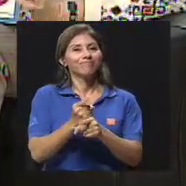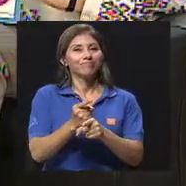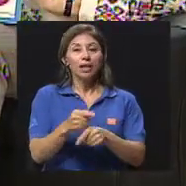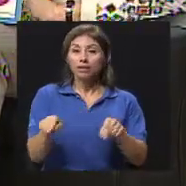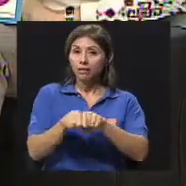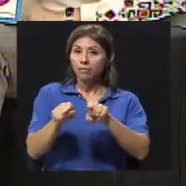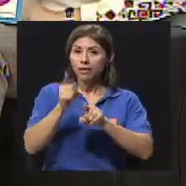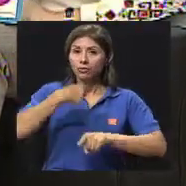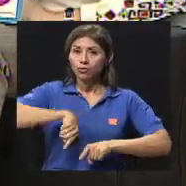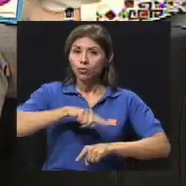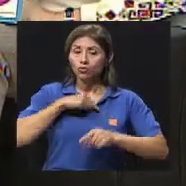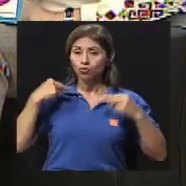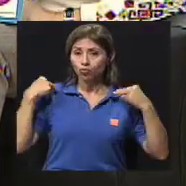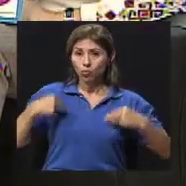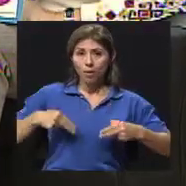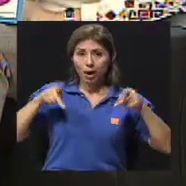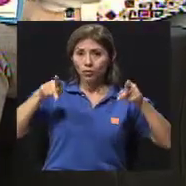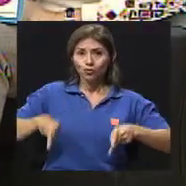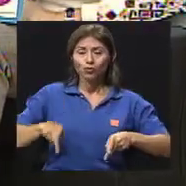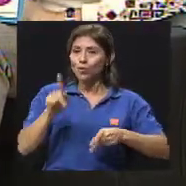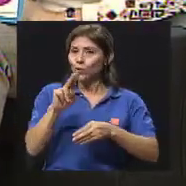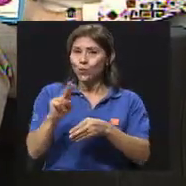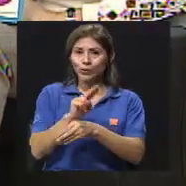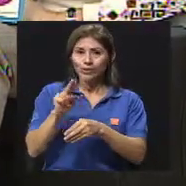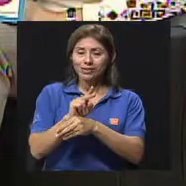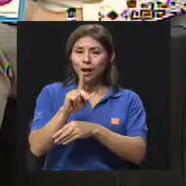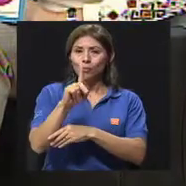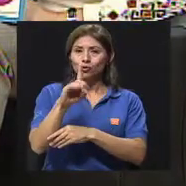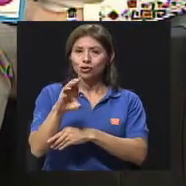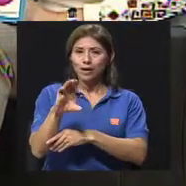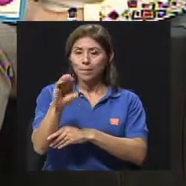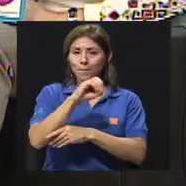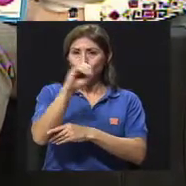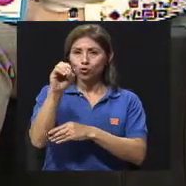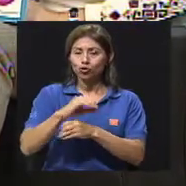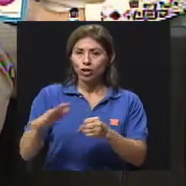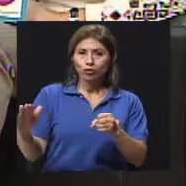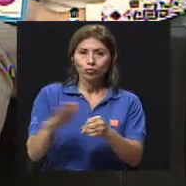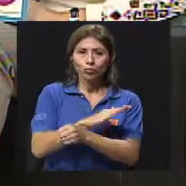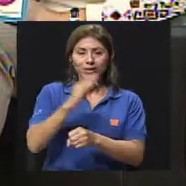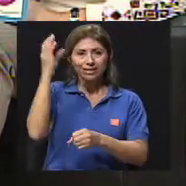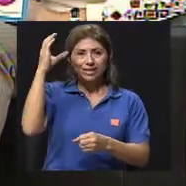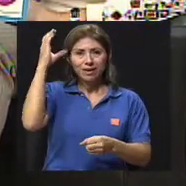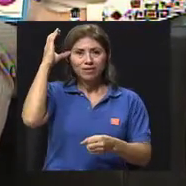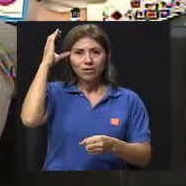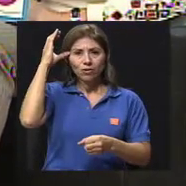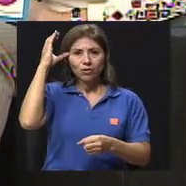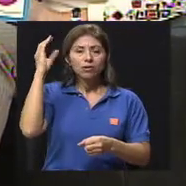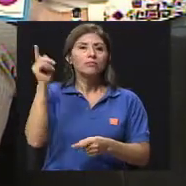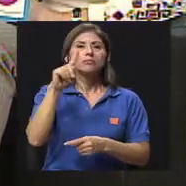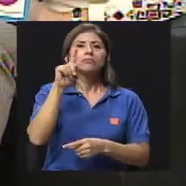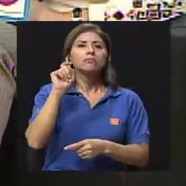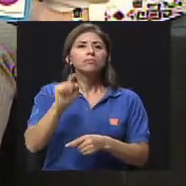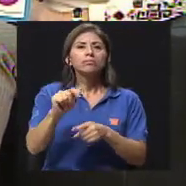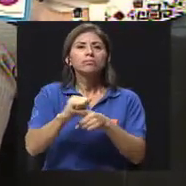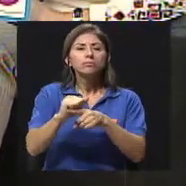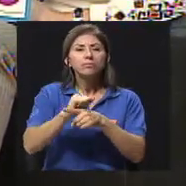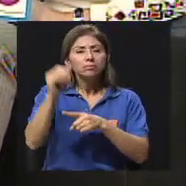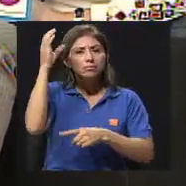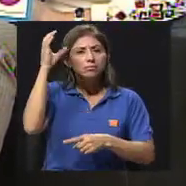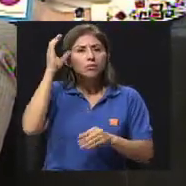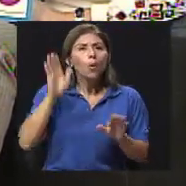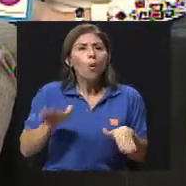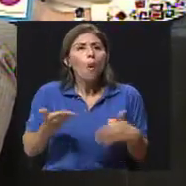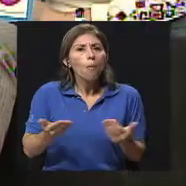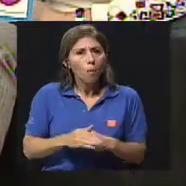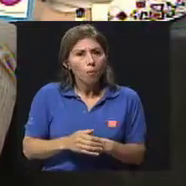pues el 100% de nuestro cerebro, ¿verdad? Pero tal vez ahí la pregunta es, bueno, ¿cómo tenemos que entrenarlo? ¿Hay